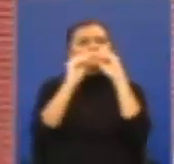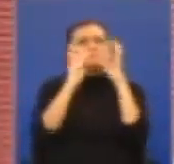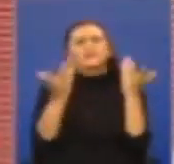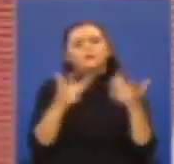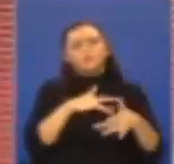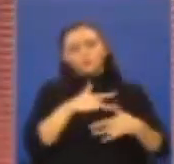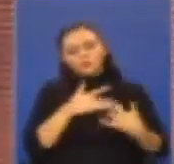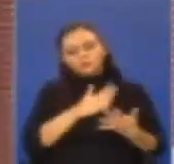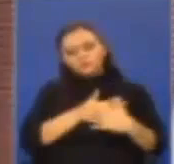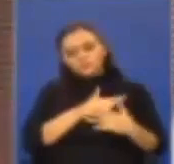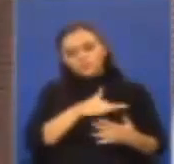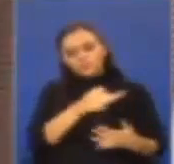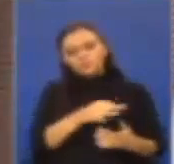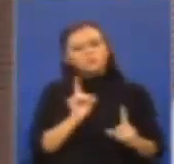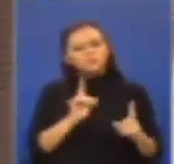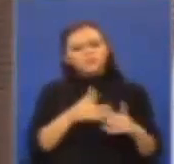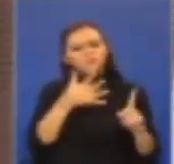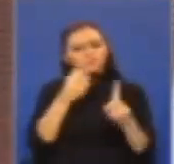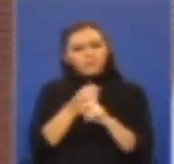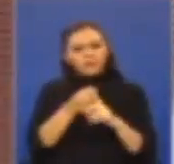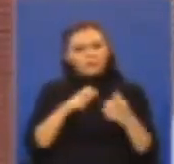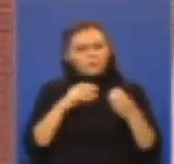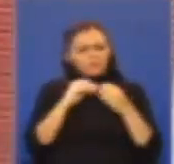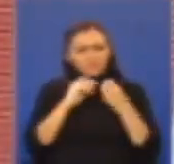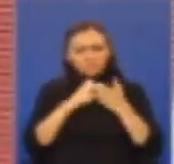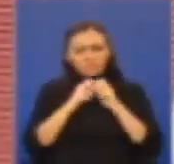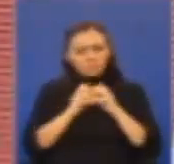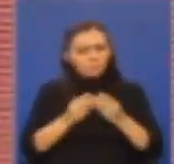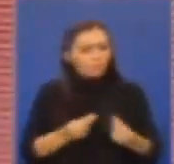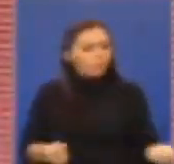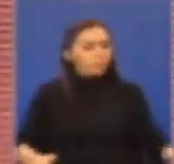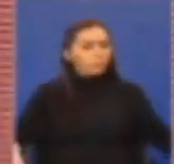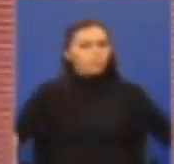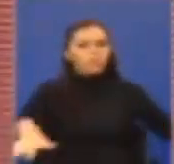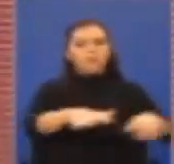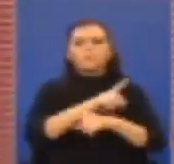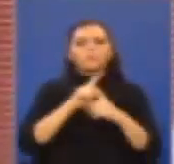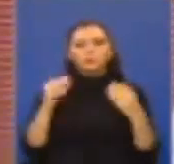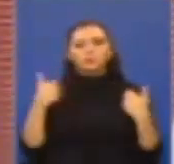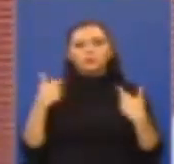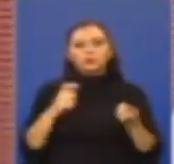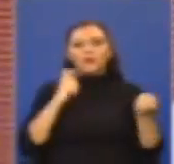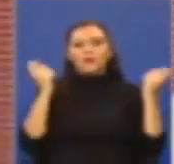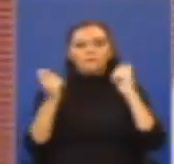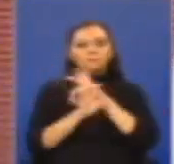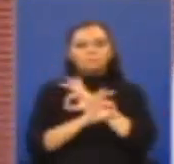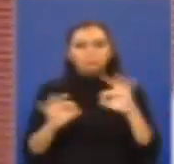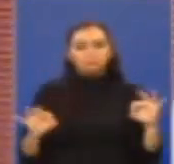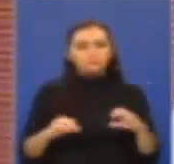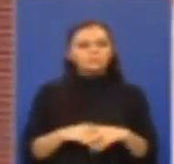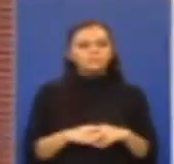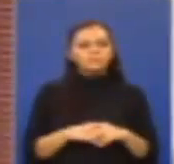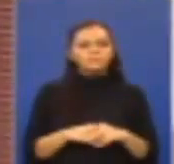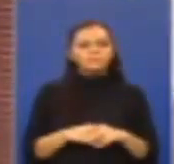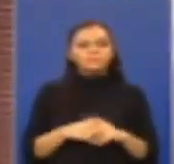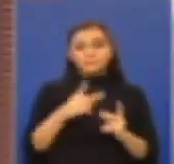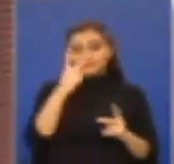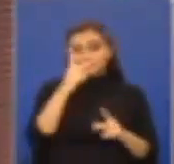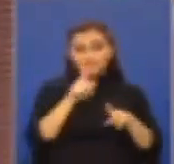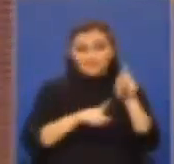buen corazón, cuyo impacto se diluye, se dispersa y no hay cambios sustanciales. Veamos